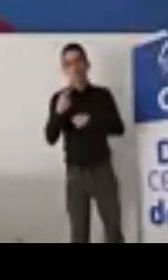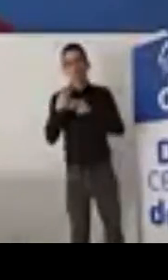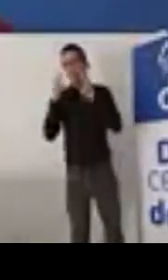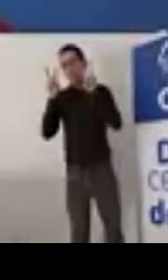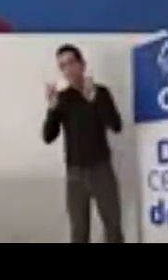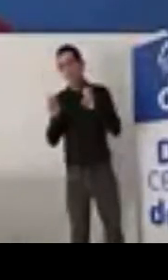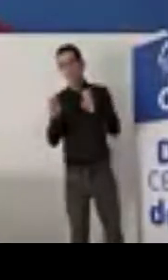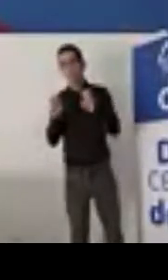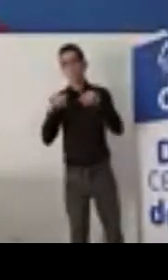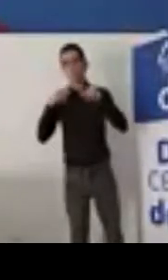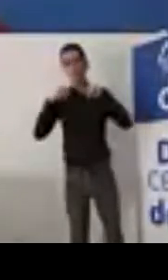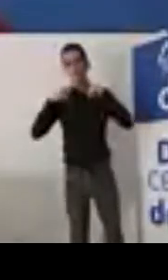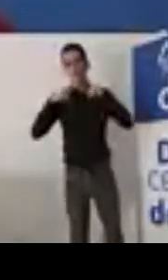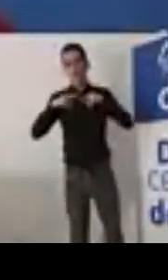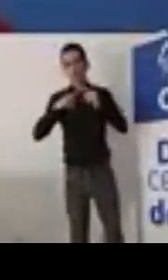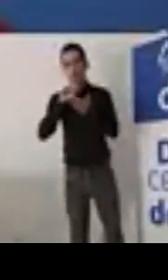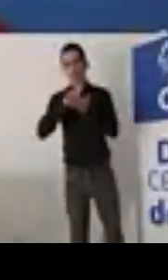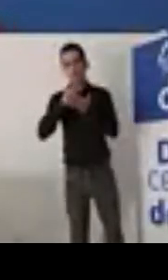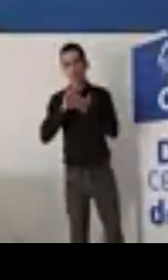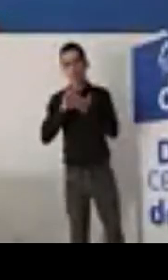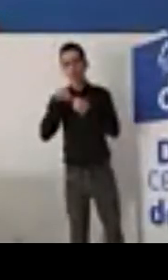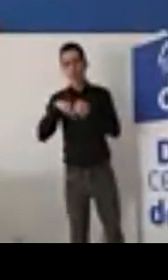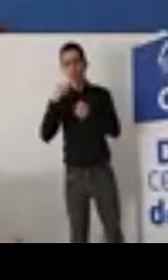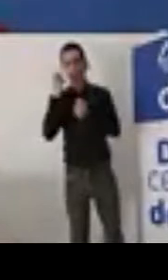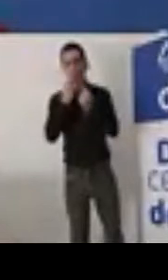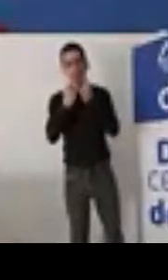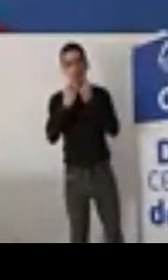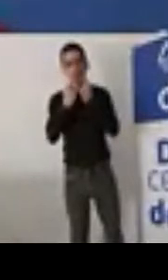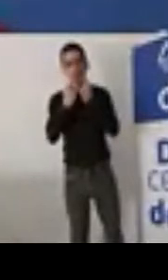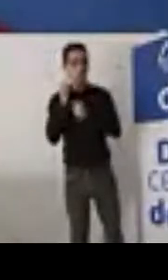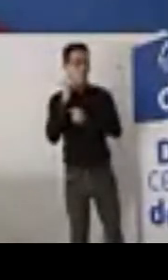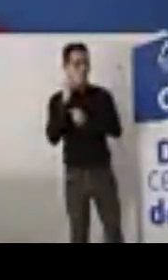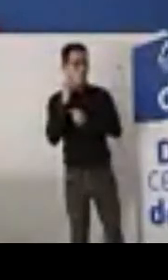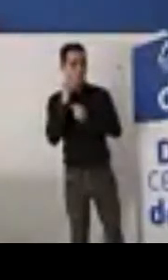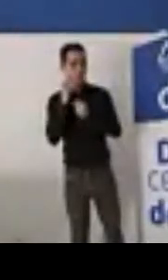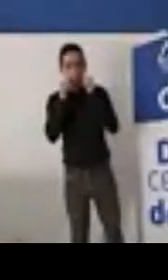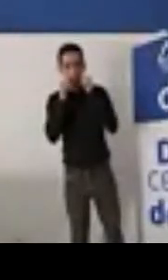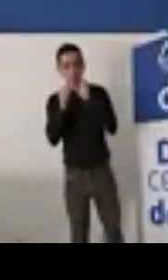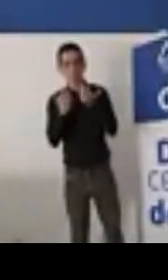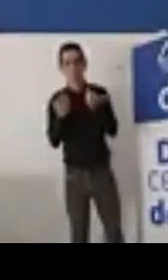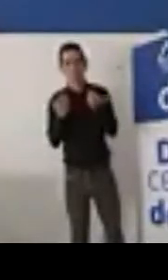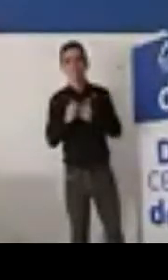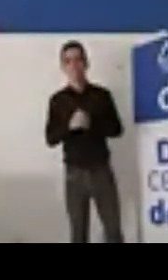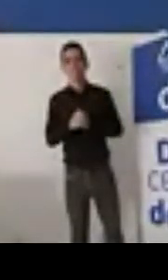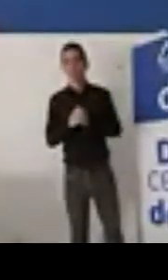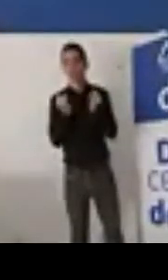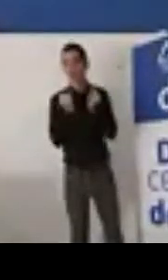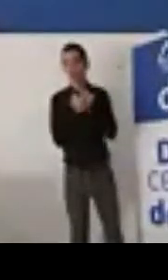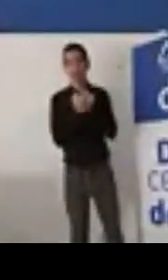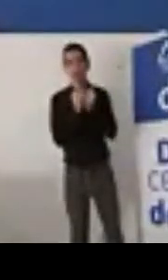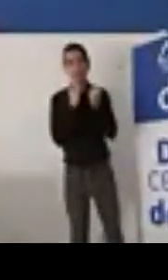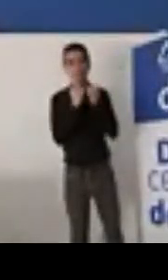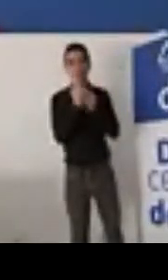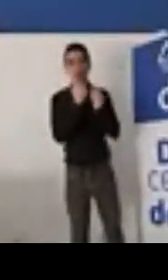este diálogo, pero también hay otro tipo de grupos vulnerables que están aquí presentes, que son jóvenes también y que buscan esta